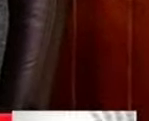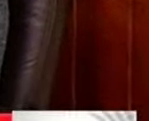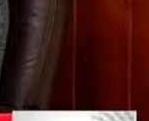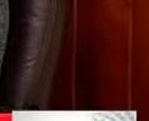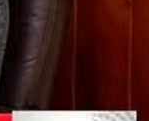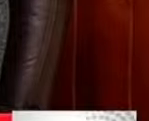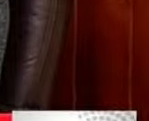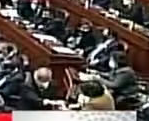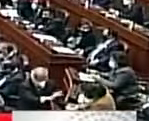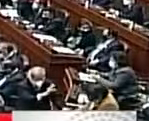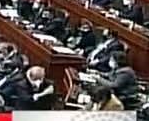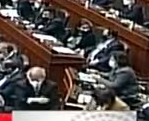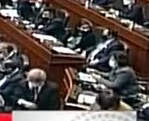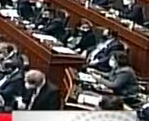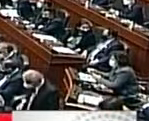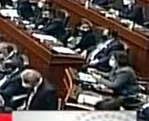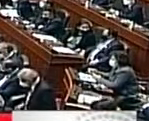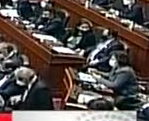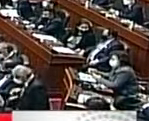inmediato.